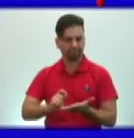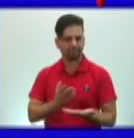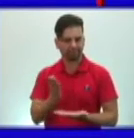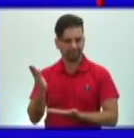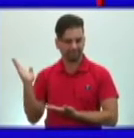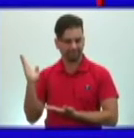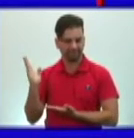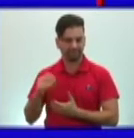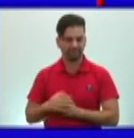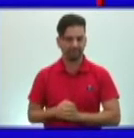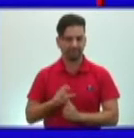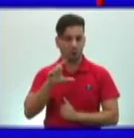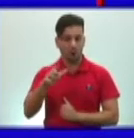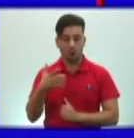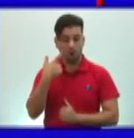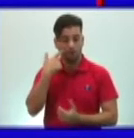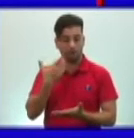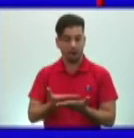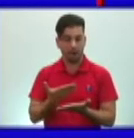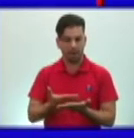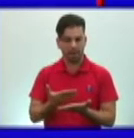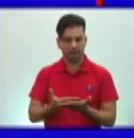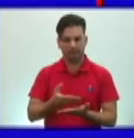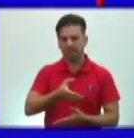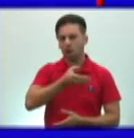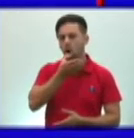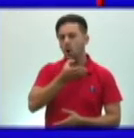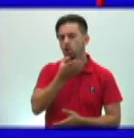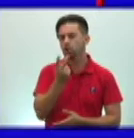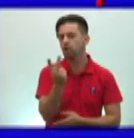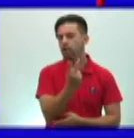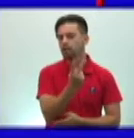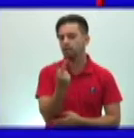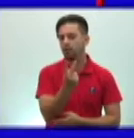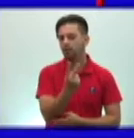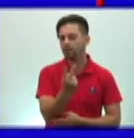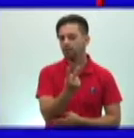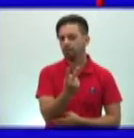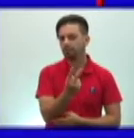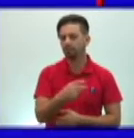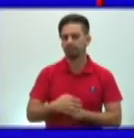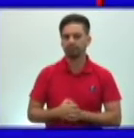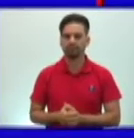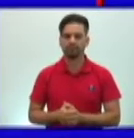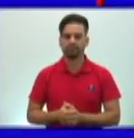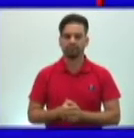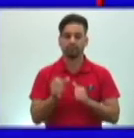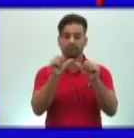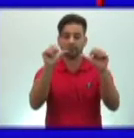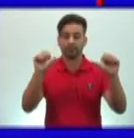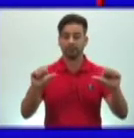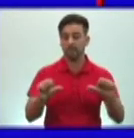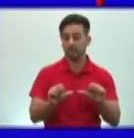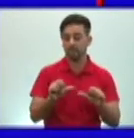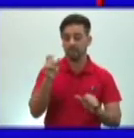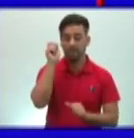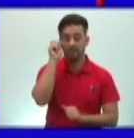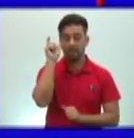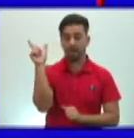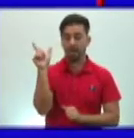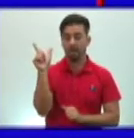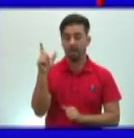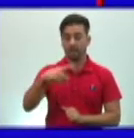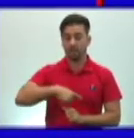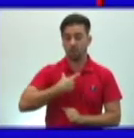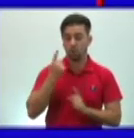las concepciones materialistas e idealistas en el sistema de ideas expresadas en la cultura política del mundo contemporáneo y